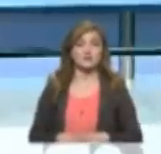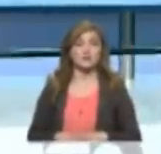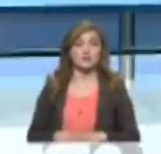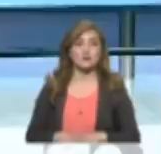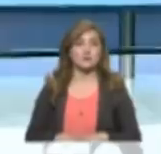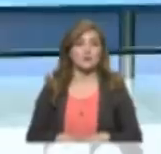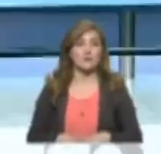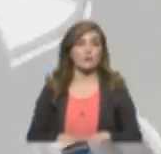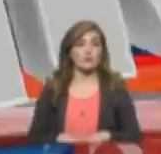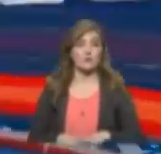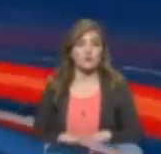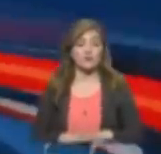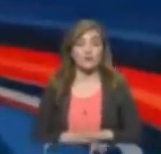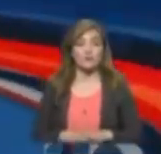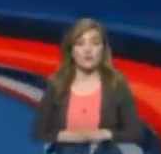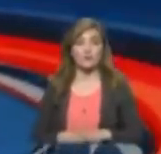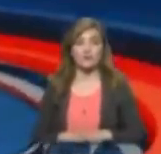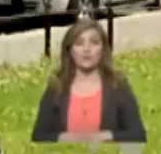informa